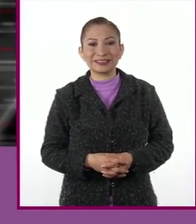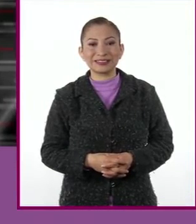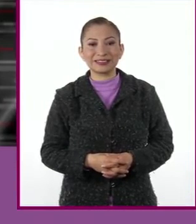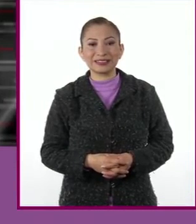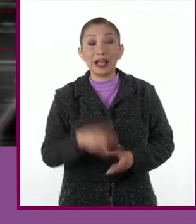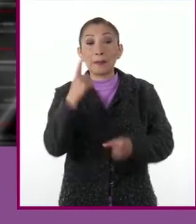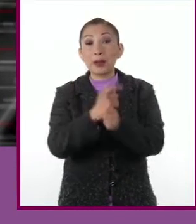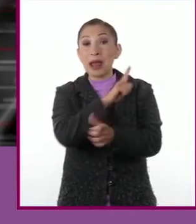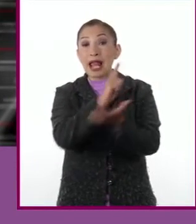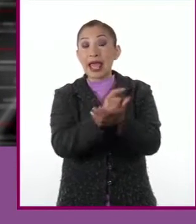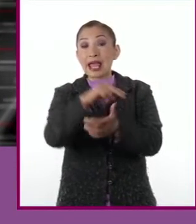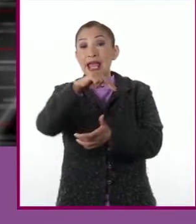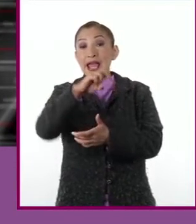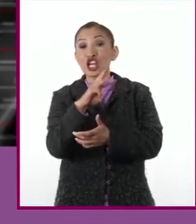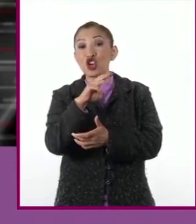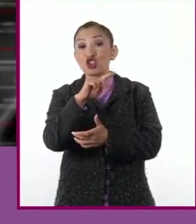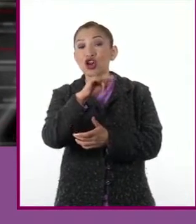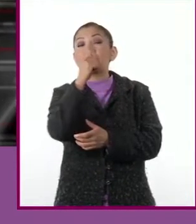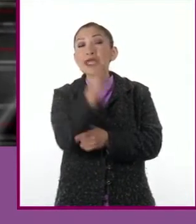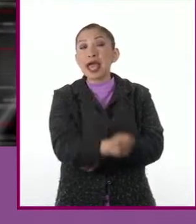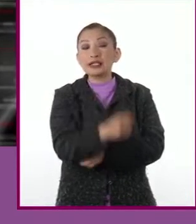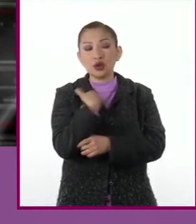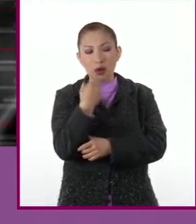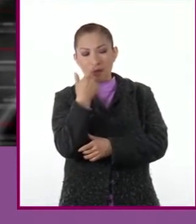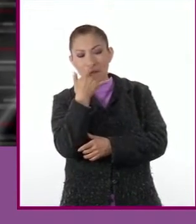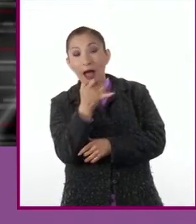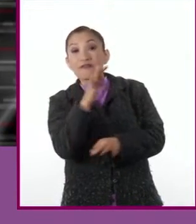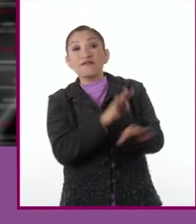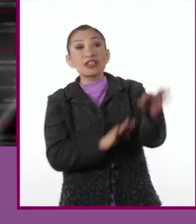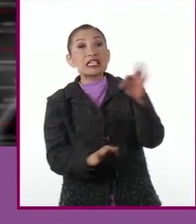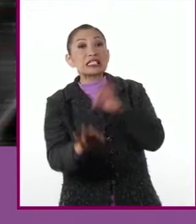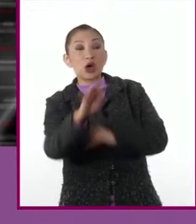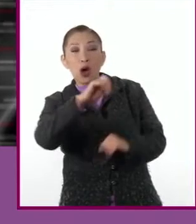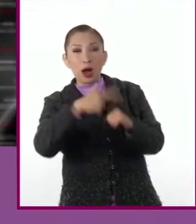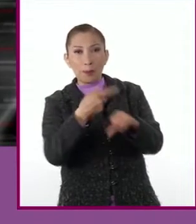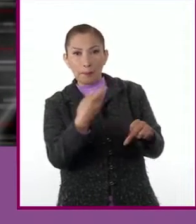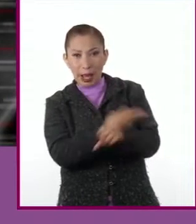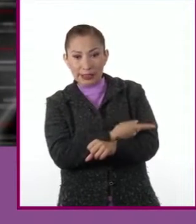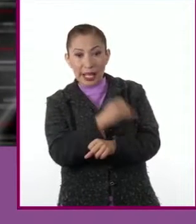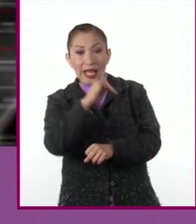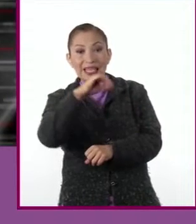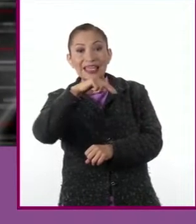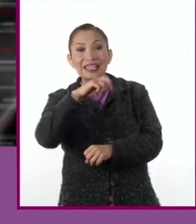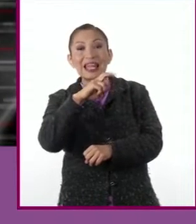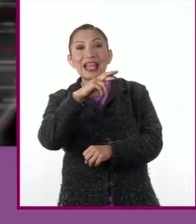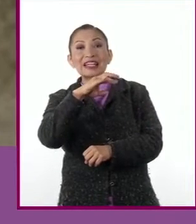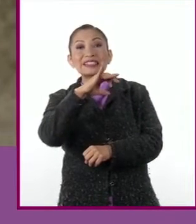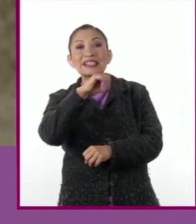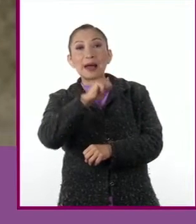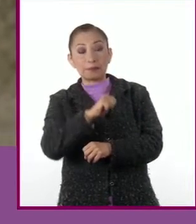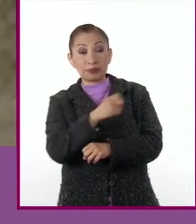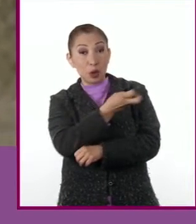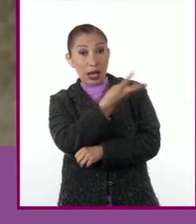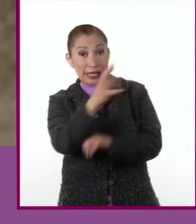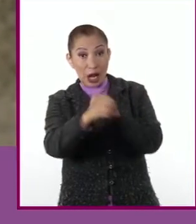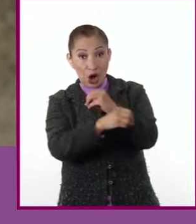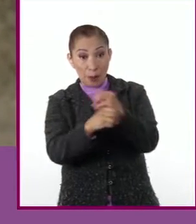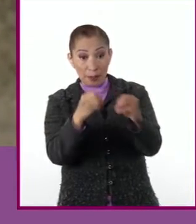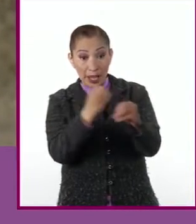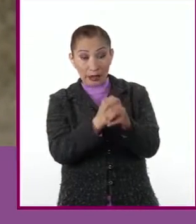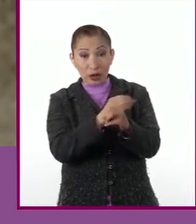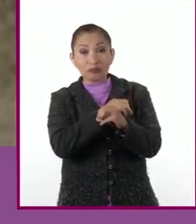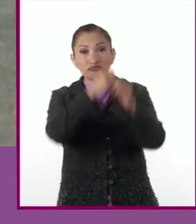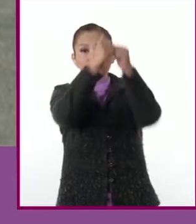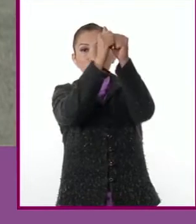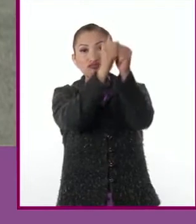La primera ley de Newton tiene que ver con un fenómeno físico, la inercia. Cualquier objeto tiende